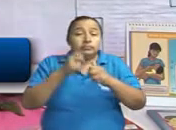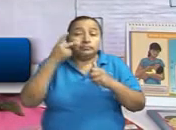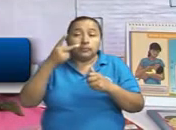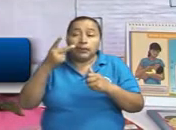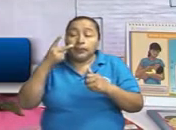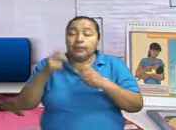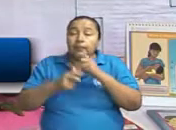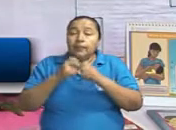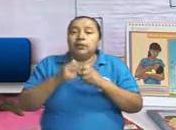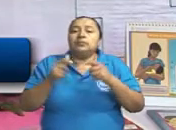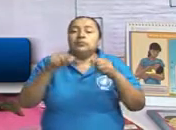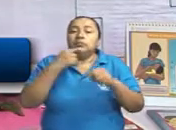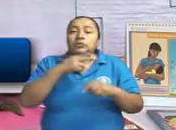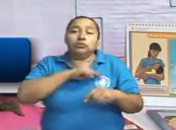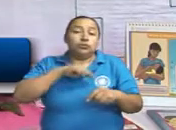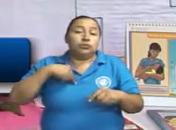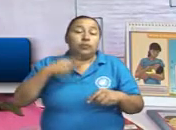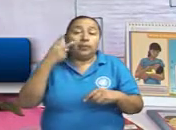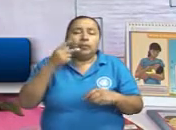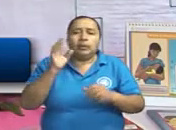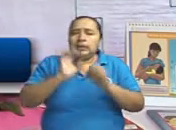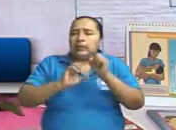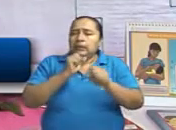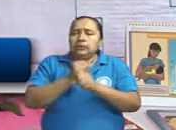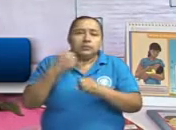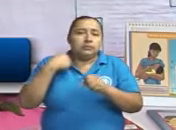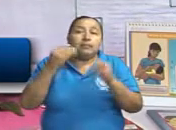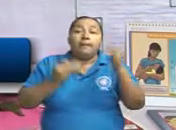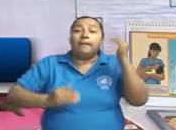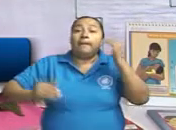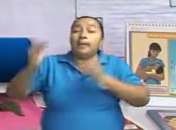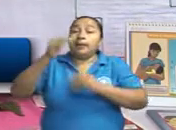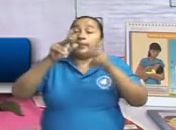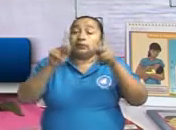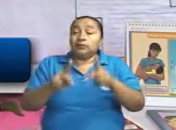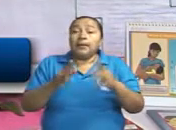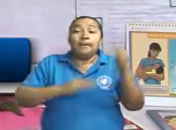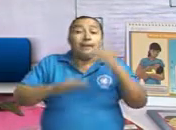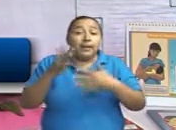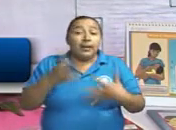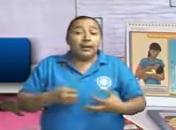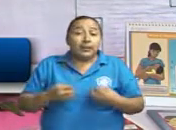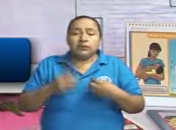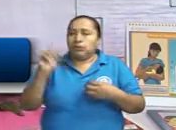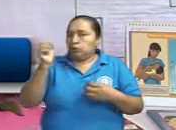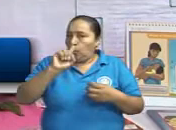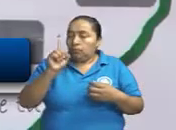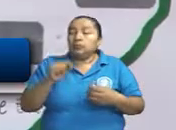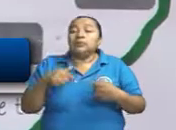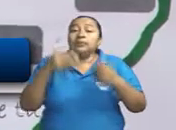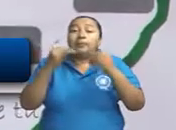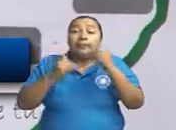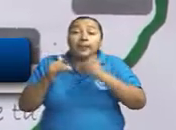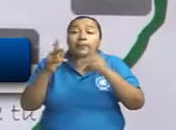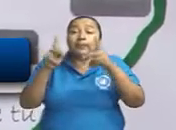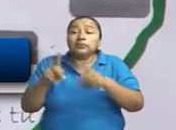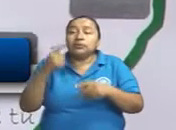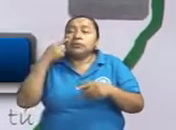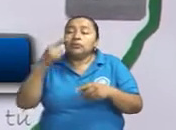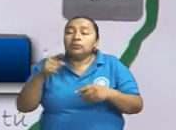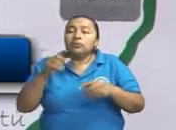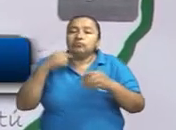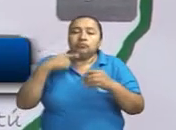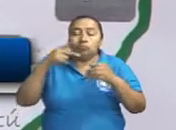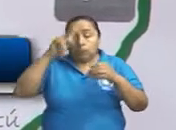eso que nosotros vemos año con año más casos. No es que existan más cáncer, sino que se están detectando más casos porque hay